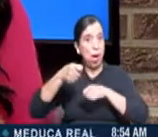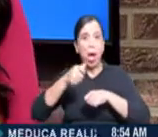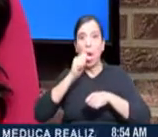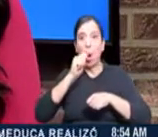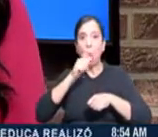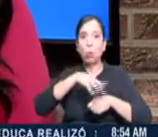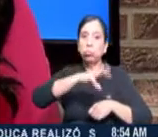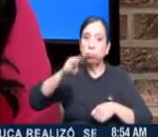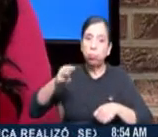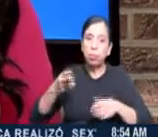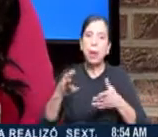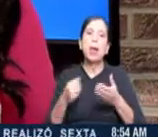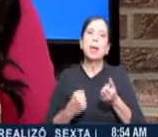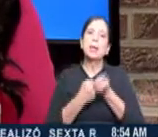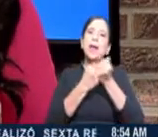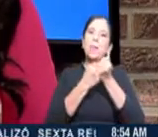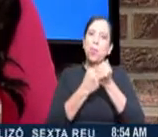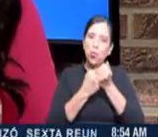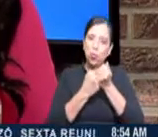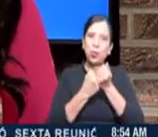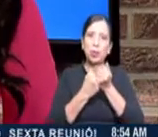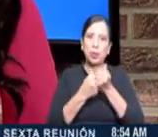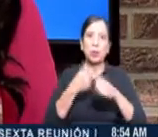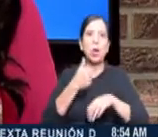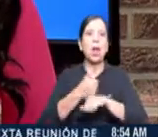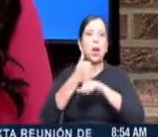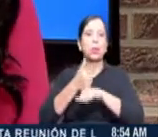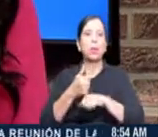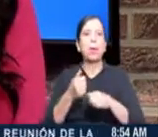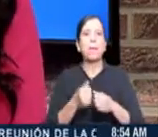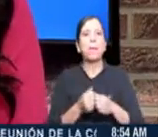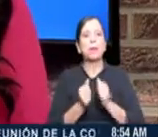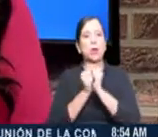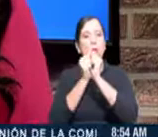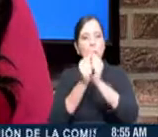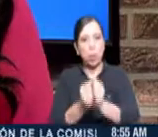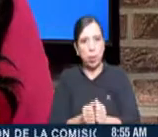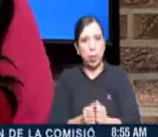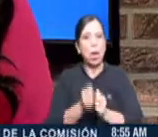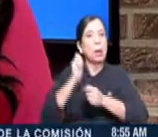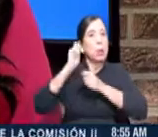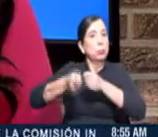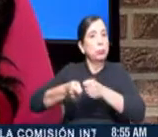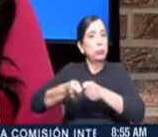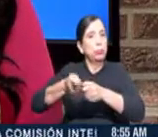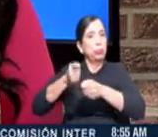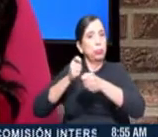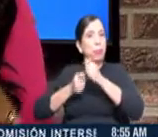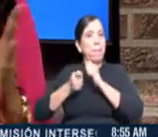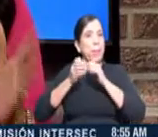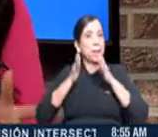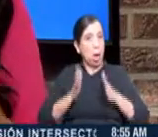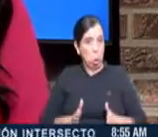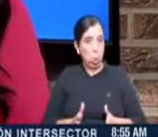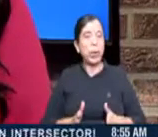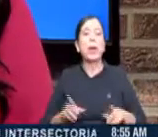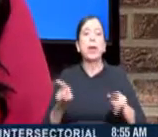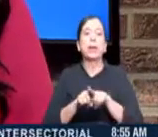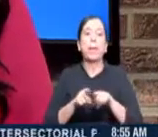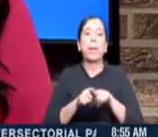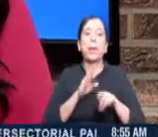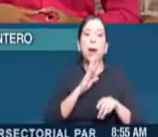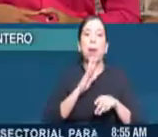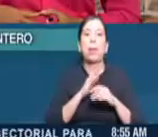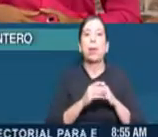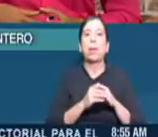conocer ese apoyo o respaldo que están dando las autoridades para ese acompañamiento a los pescadores en tiempo de pandemia. También conversamos